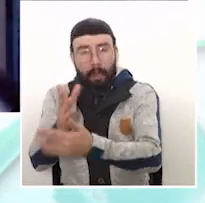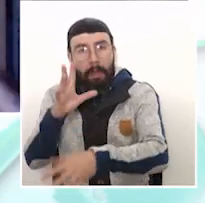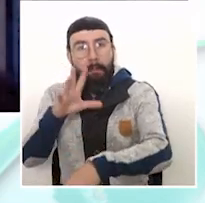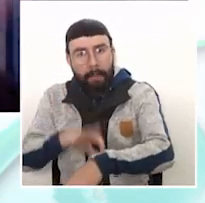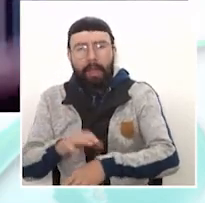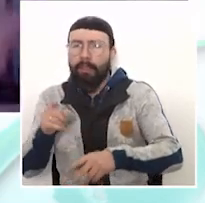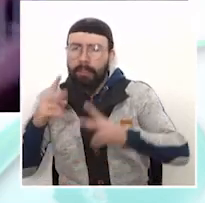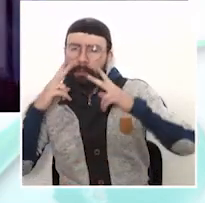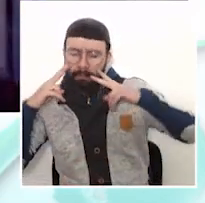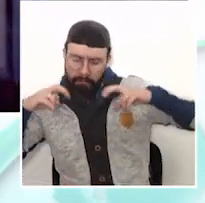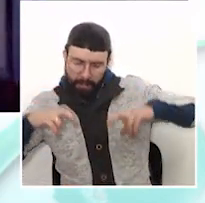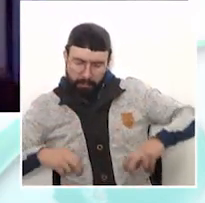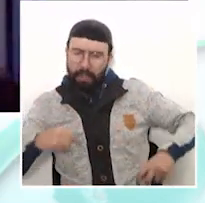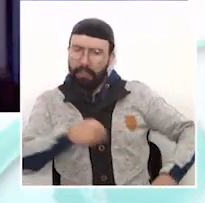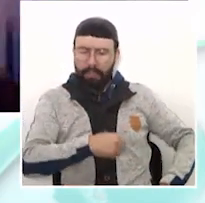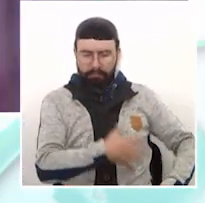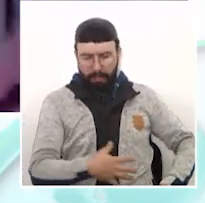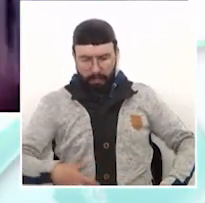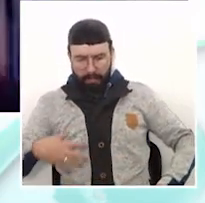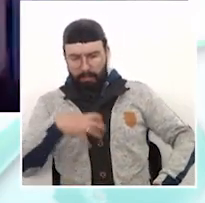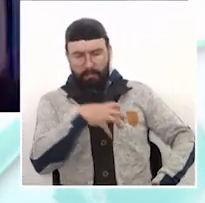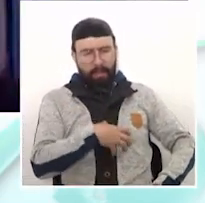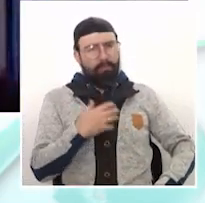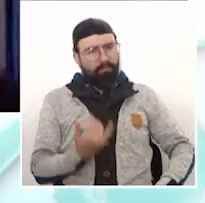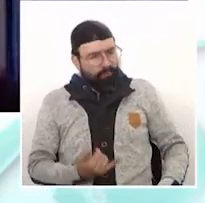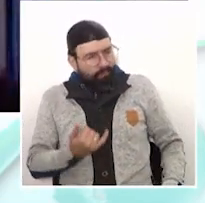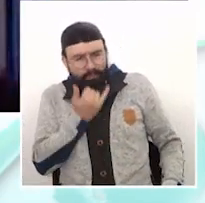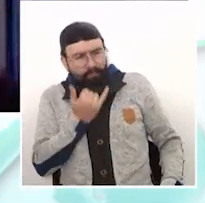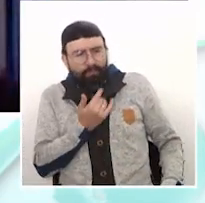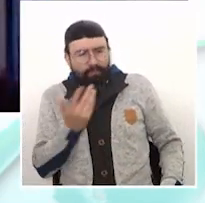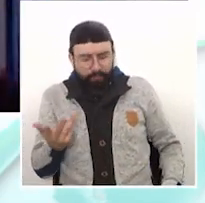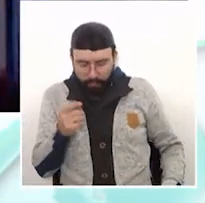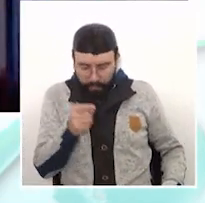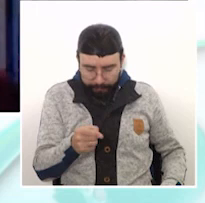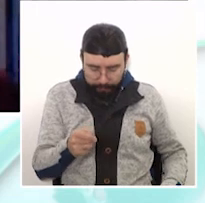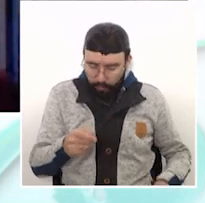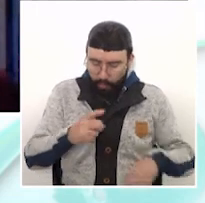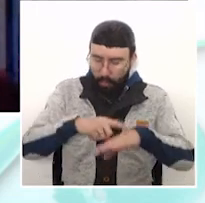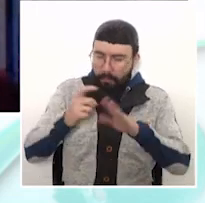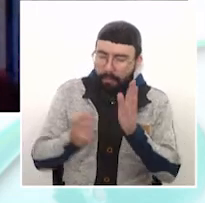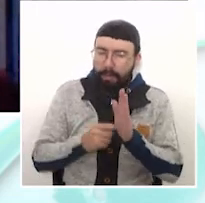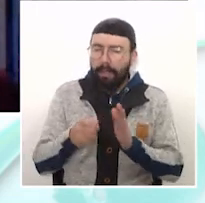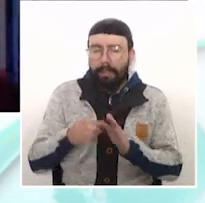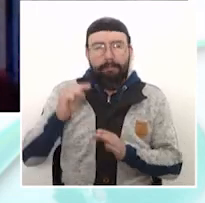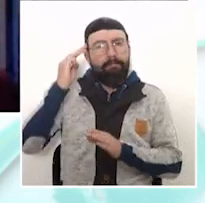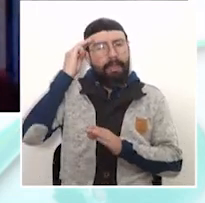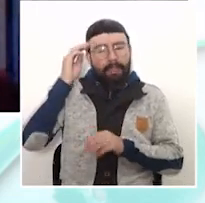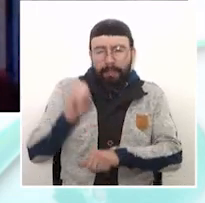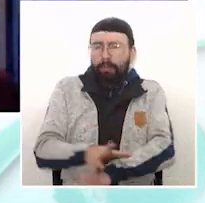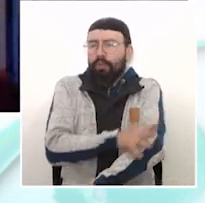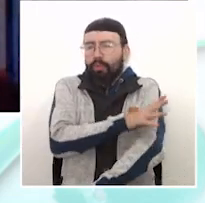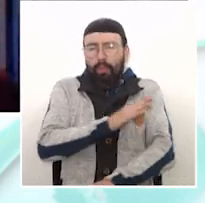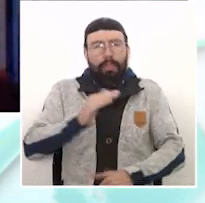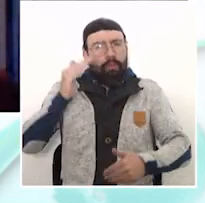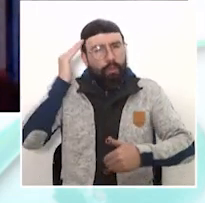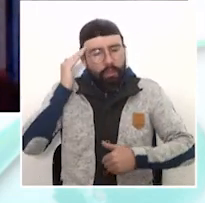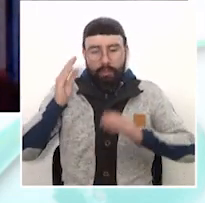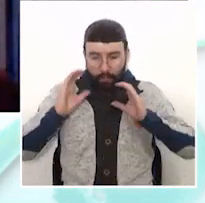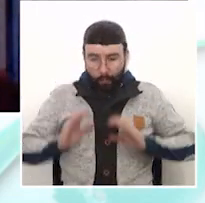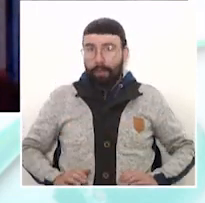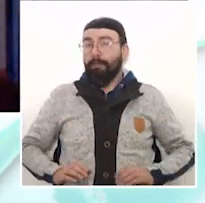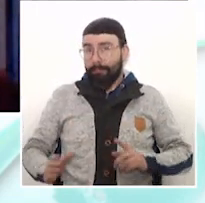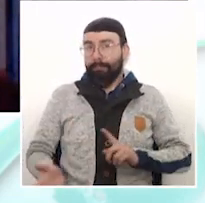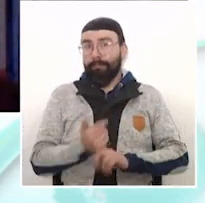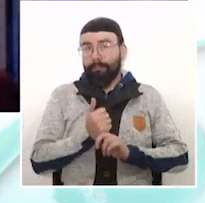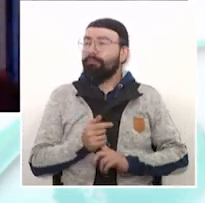la parte holística, o sea, totalizante del ser humano, espíritu, mente, emociones, conciencia y cuerpo. Todos somos sanadores, como